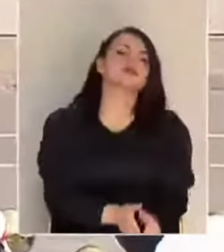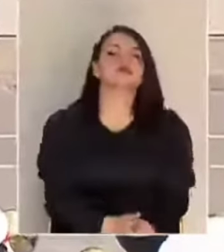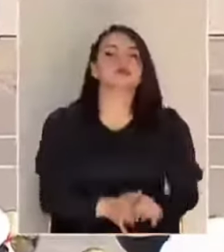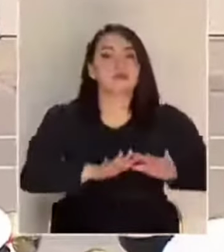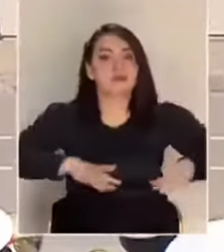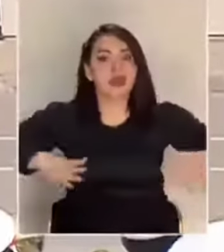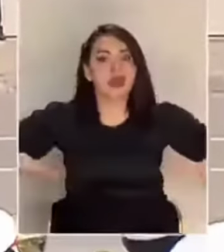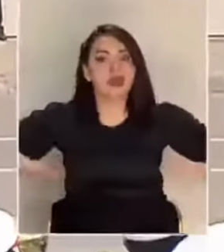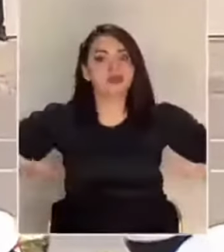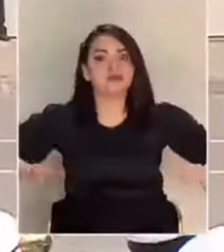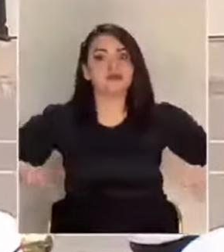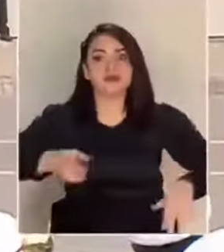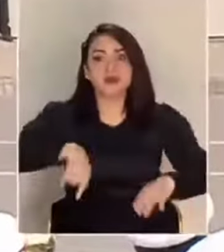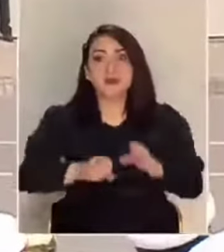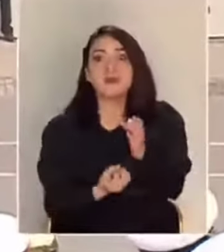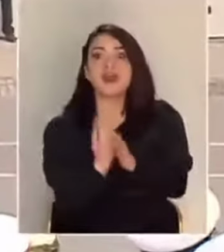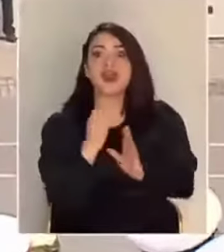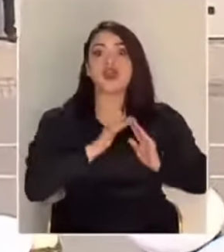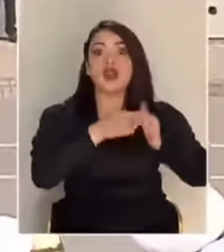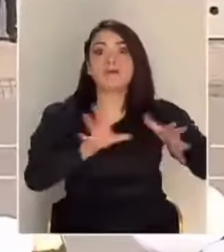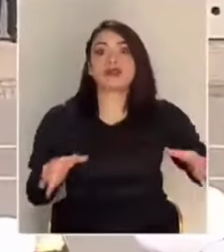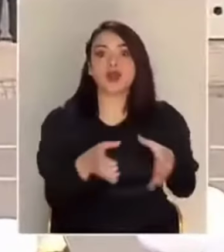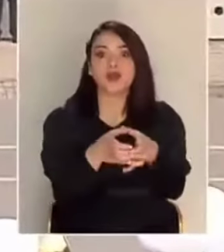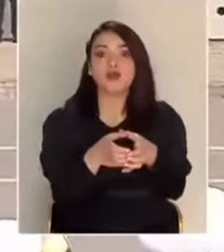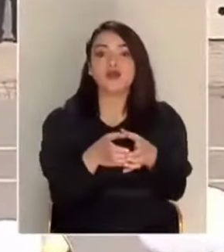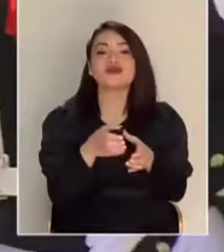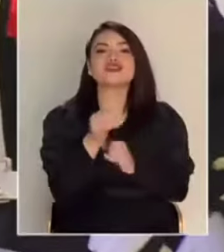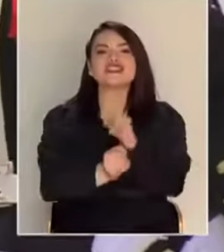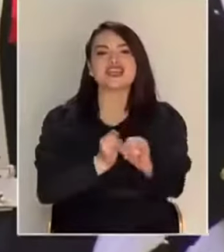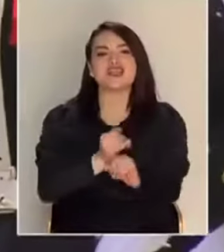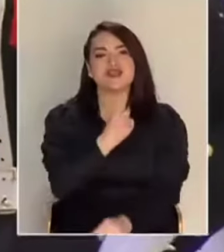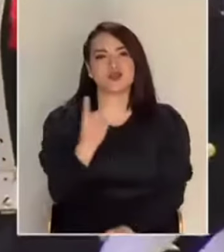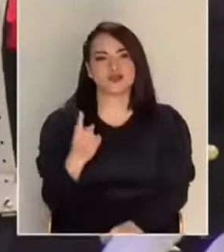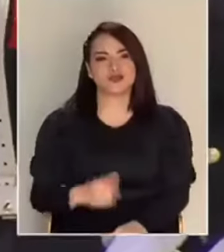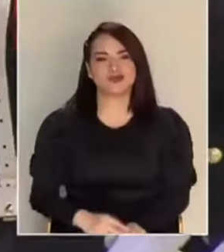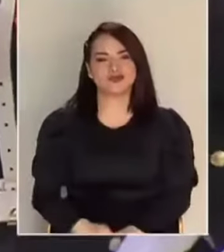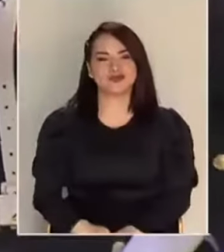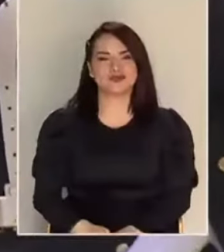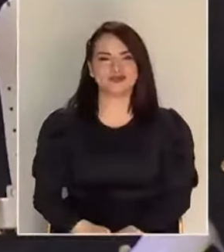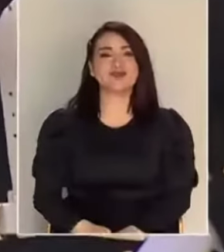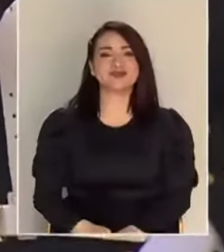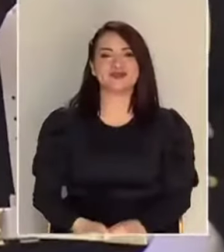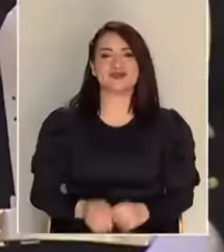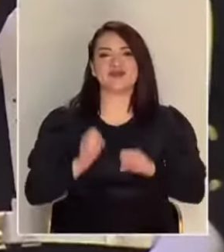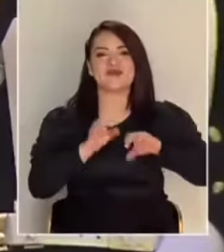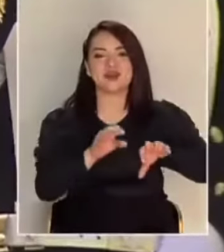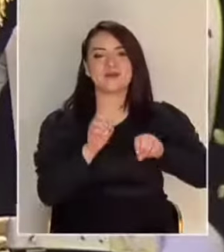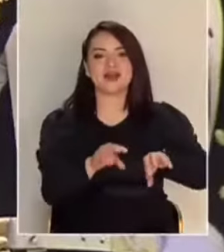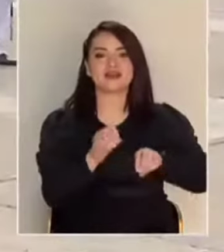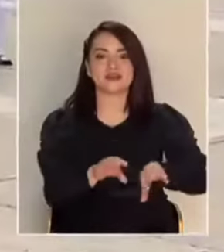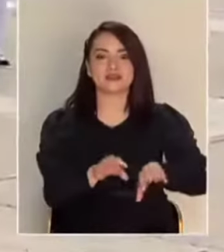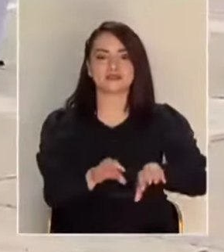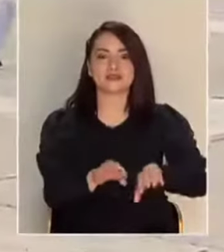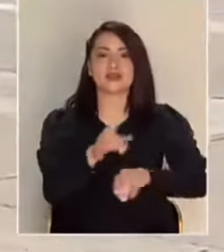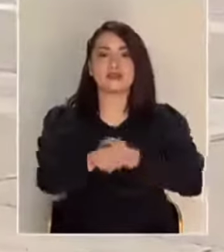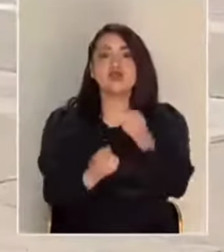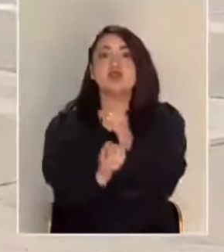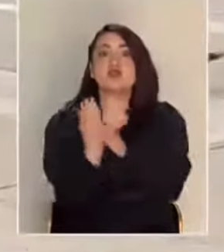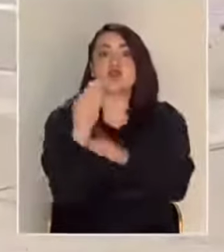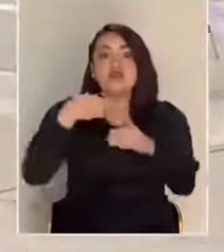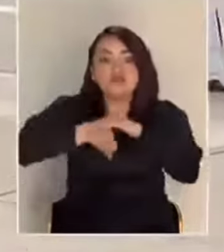destinos de nuestra moderna armada en el siglo XXI. La formación matriz de los cadetes navales